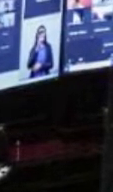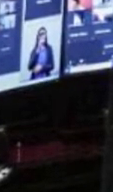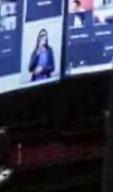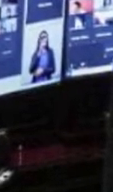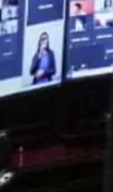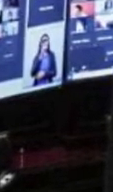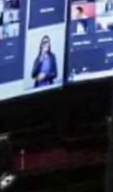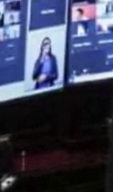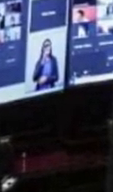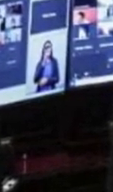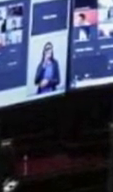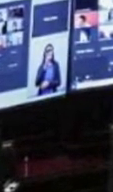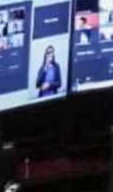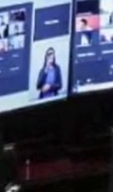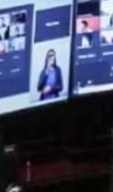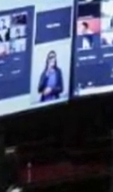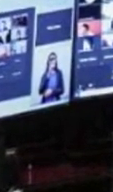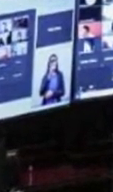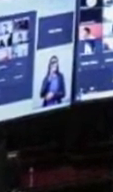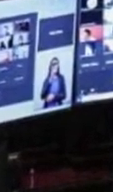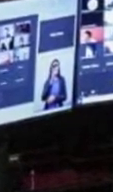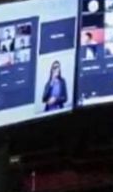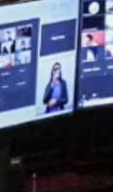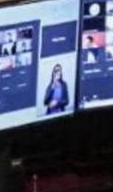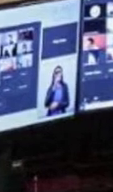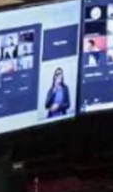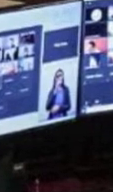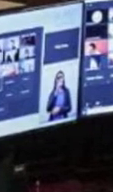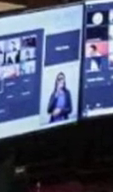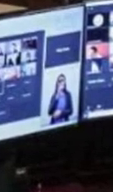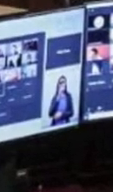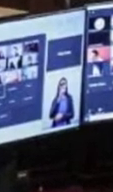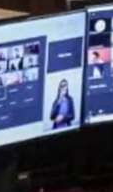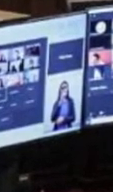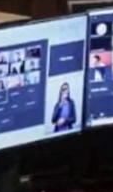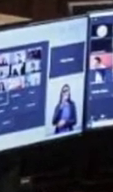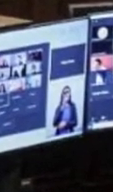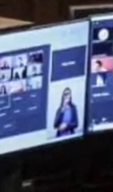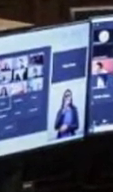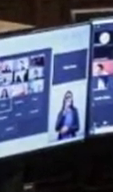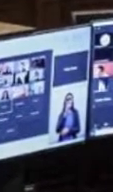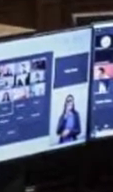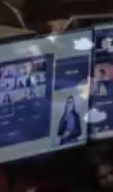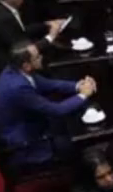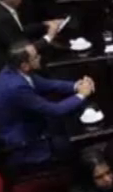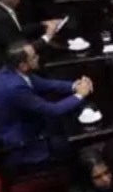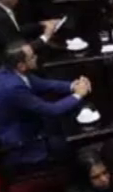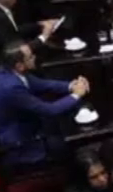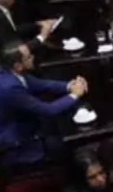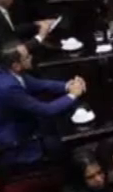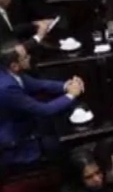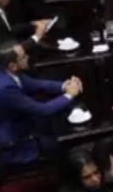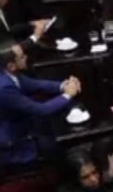la tardanza en los diversos trámites que se realizan en las unidades administrativas ya referidas les ocasiona